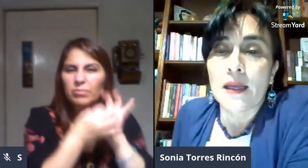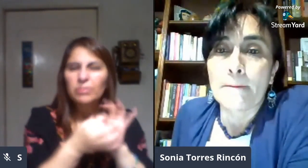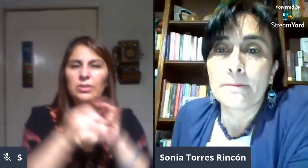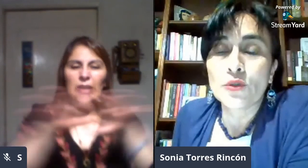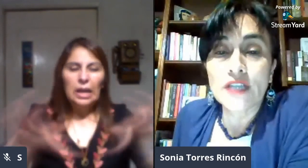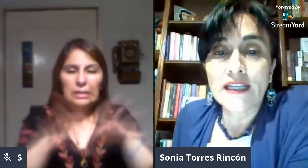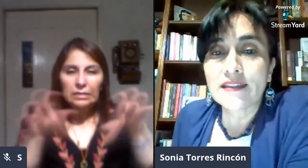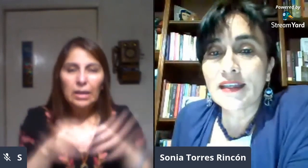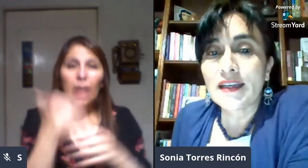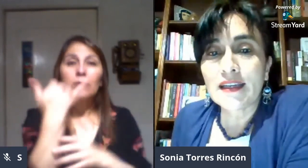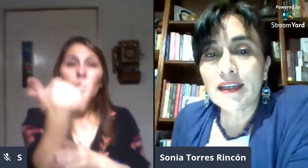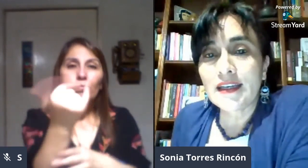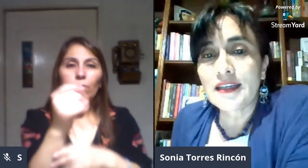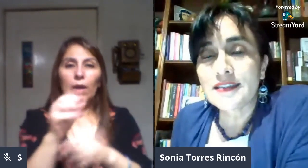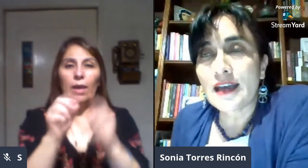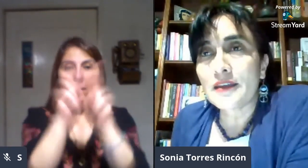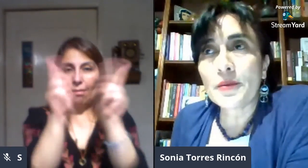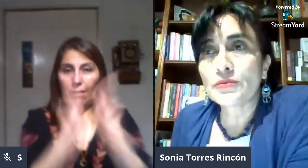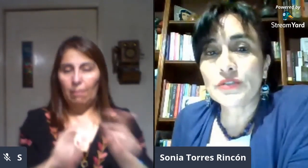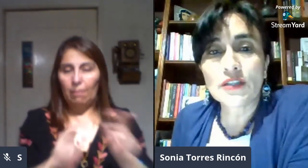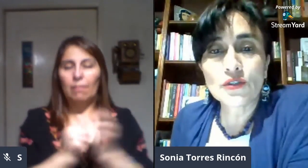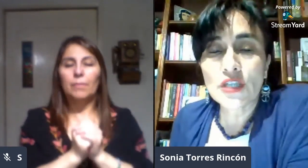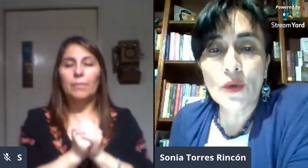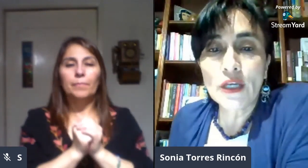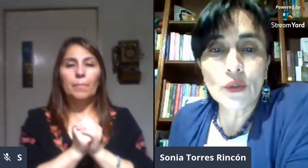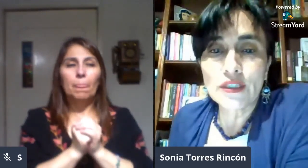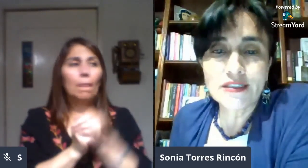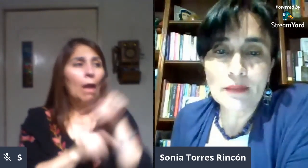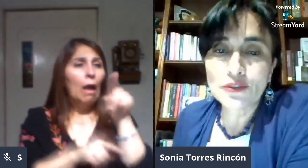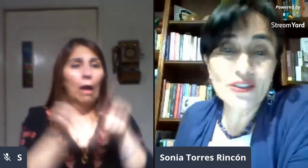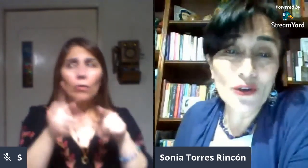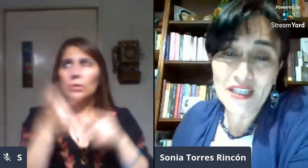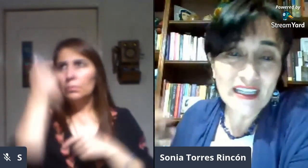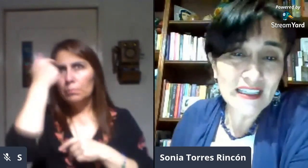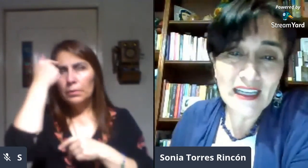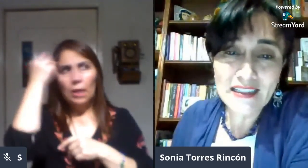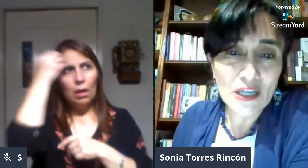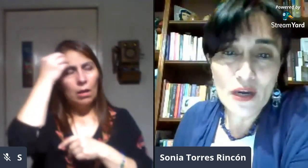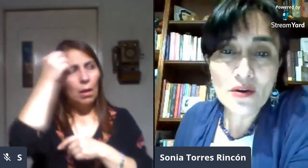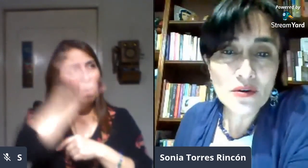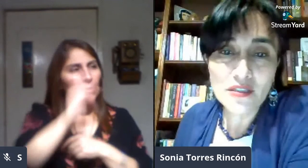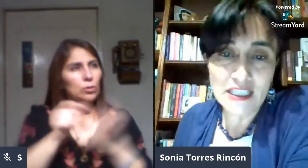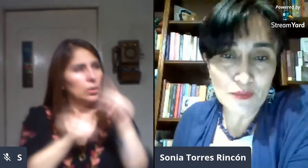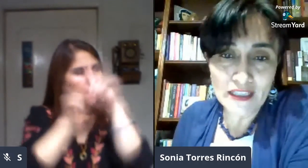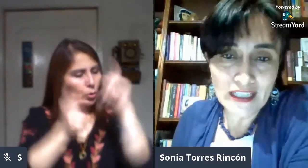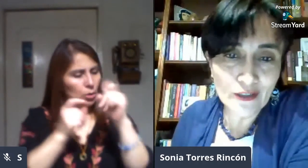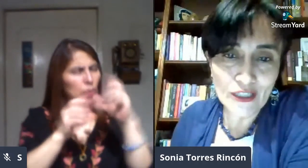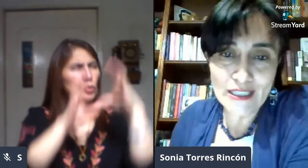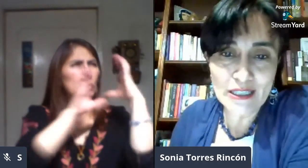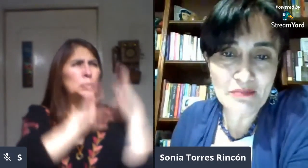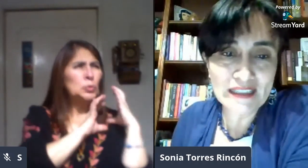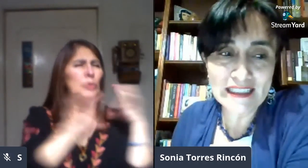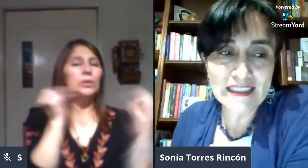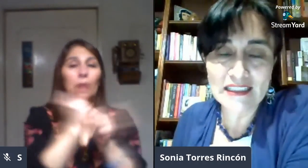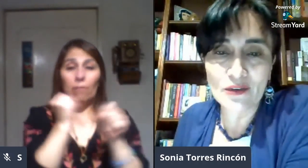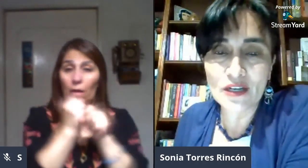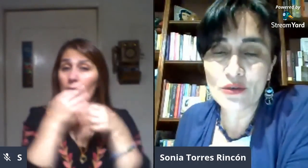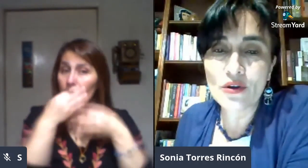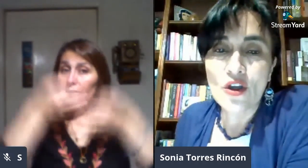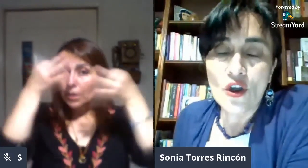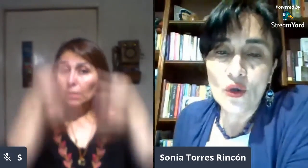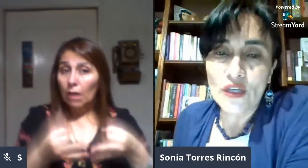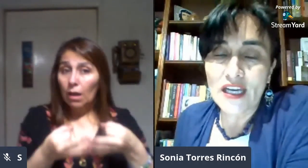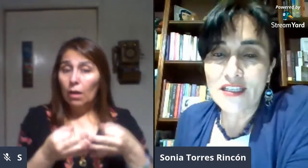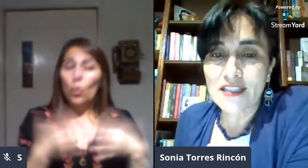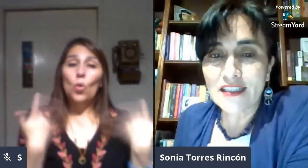internet. Mucha gente anda preguntándose, bueno, estamos con recarga de trabajo, y es verdad, con este tema del